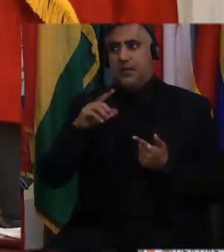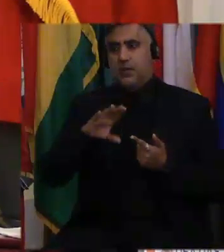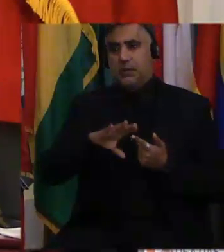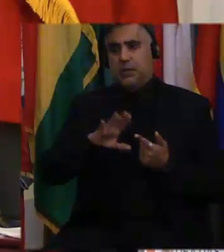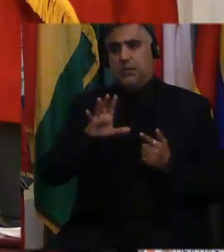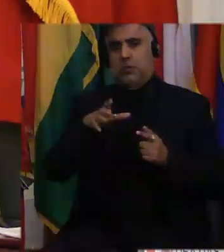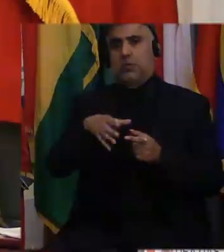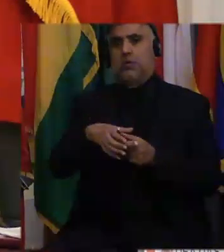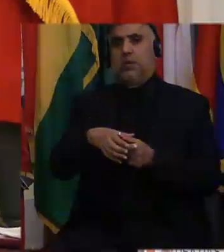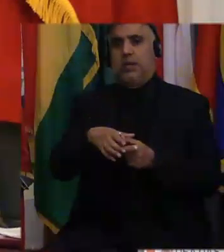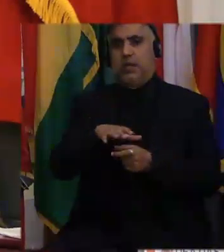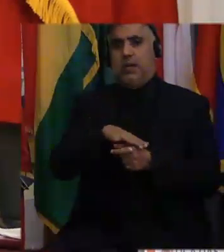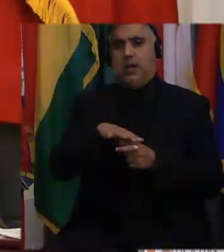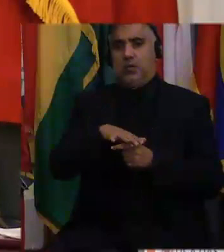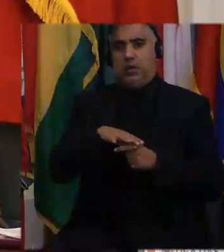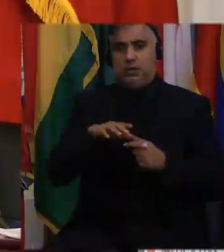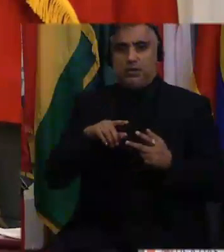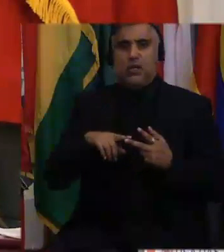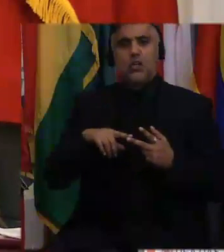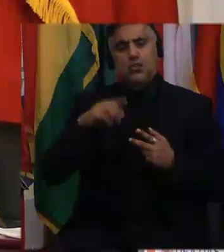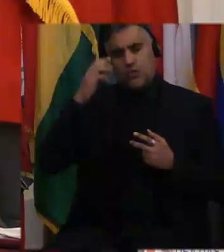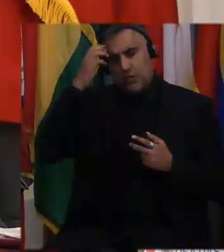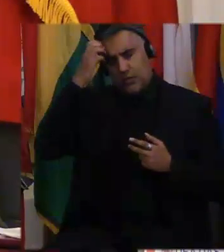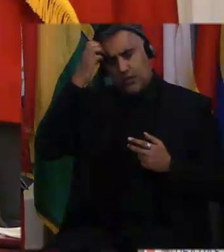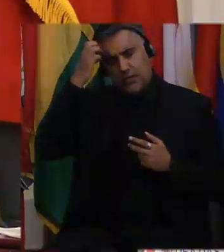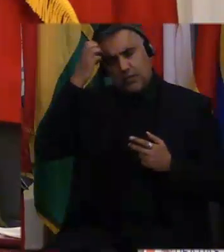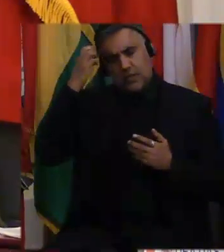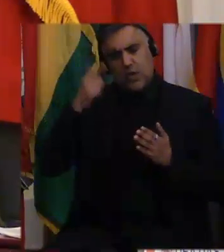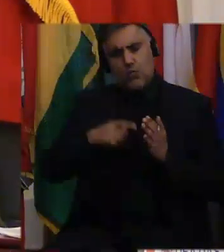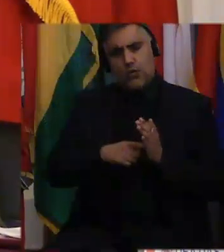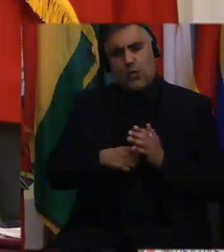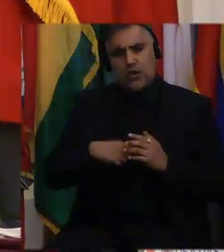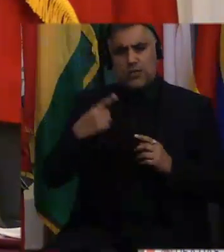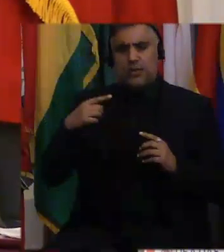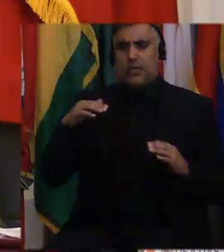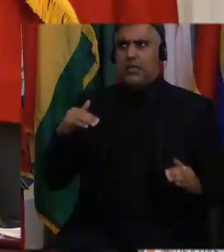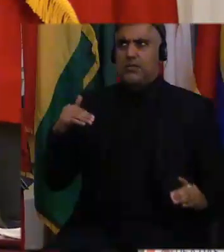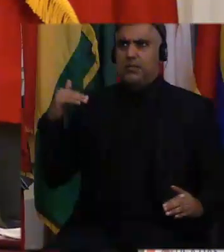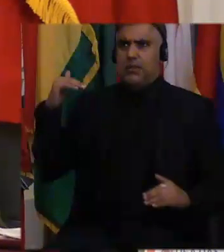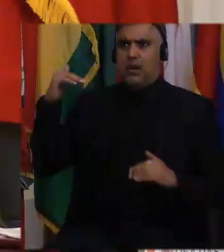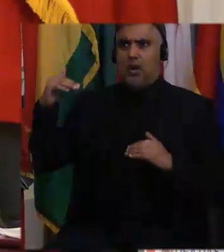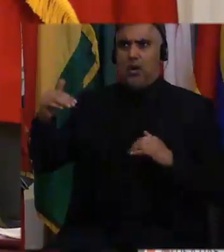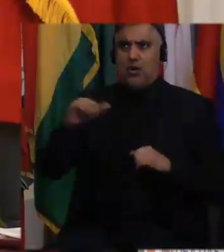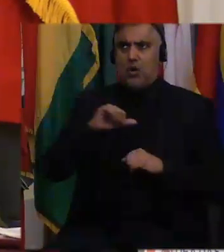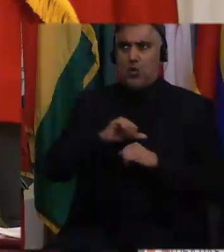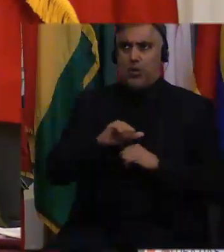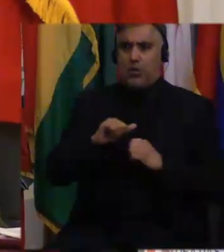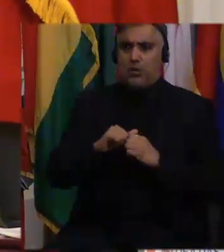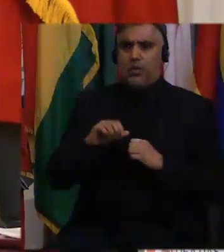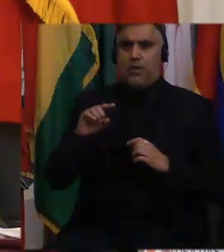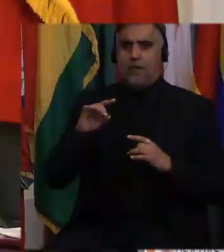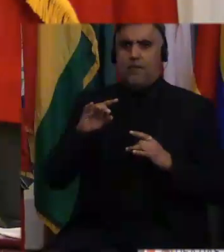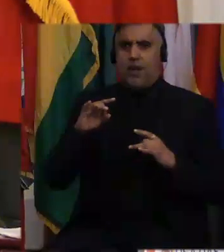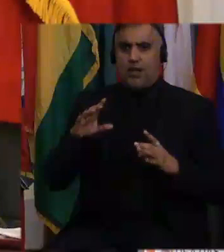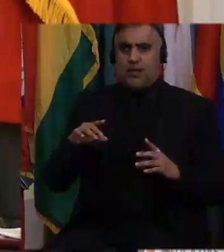eso requiere de algo que va más allá de trabajar violencia. Es un trabajo que requiere trabajar